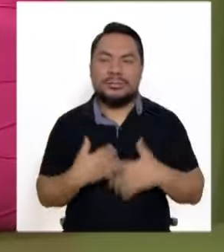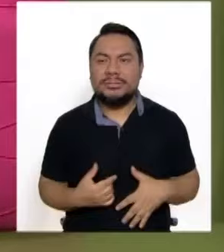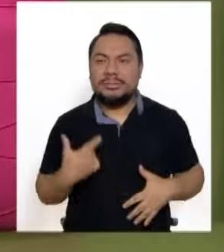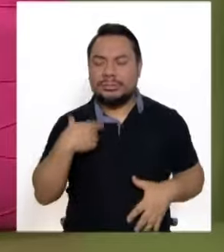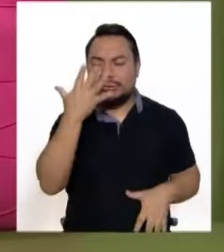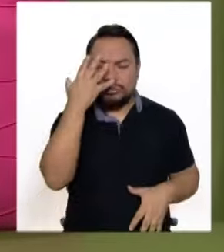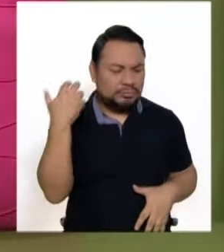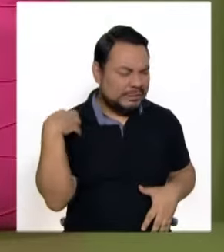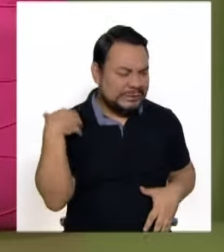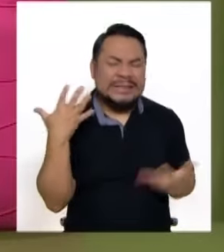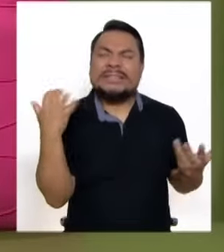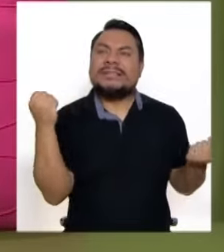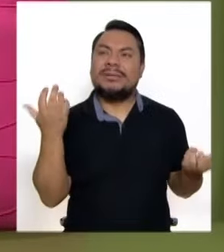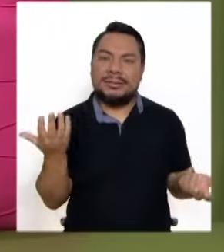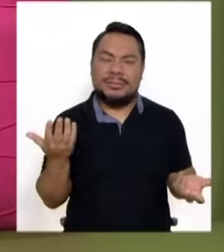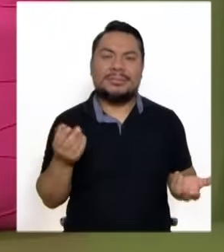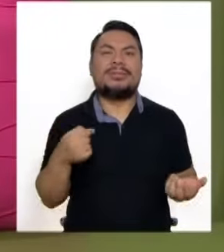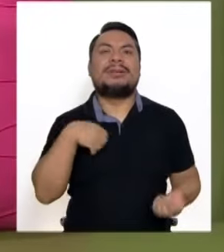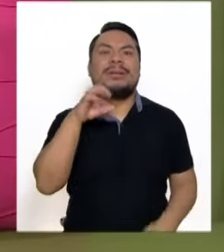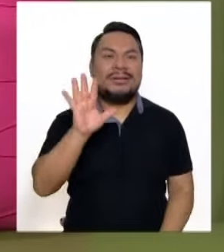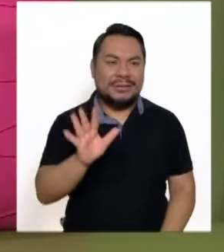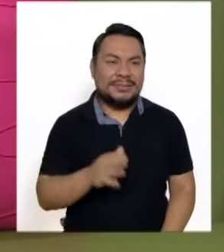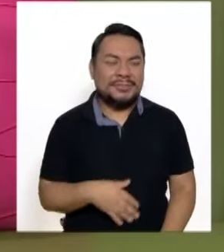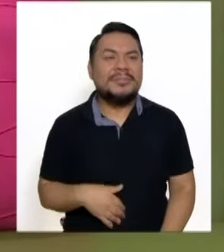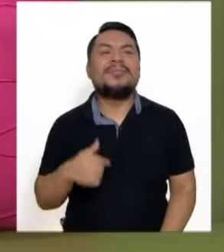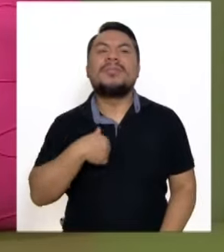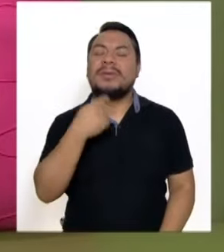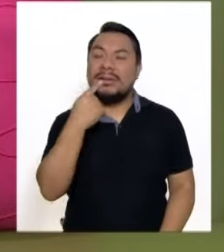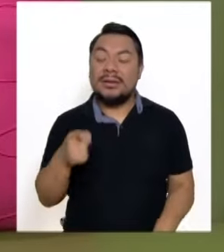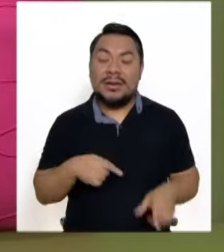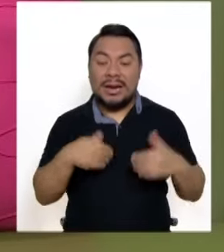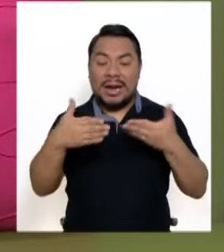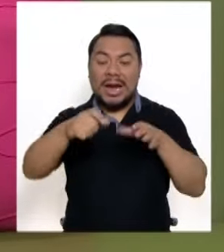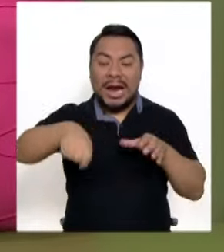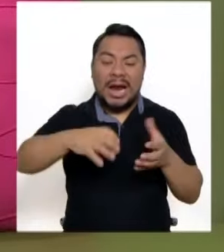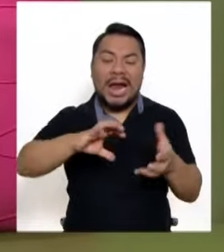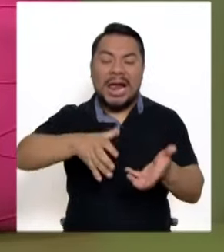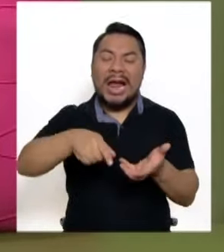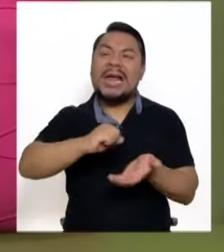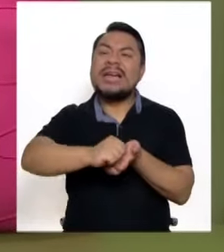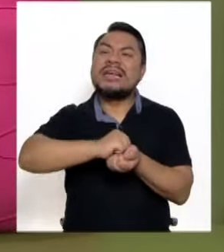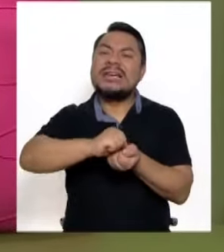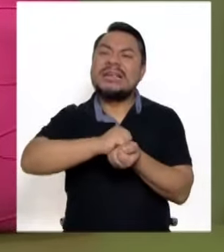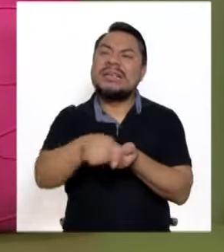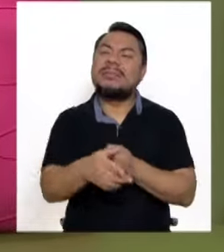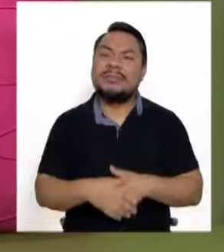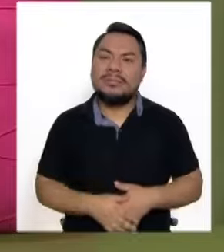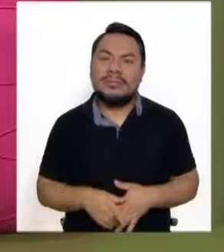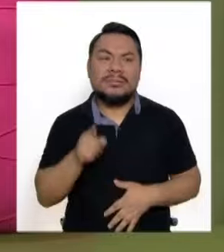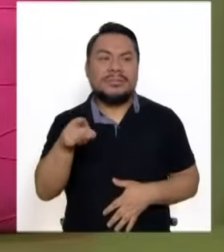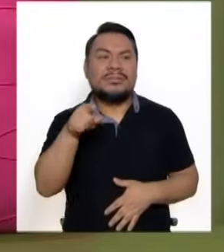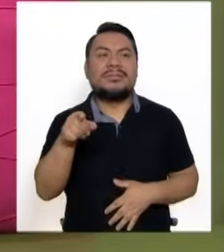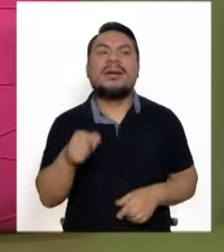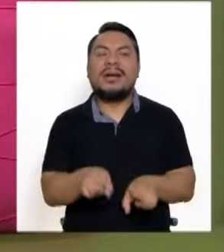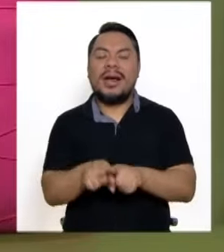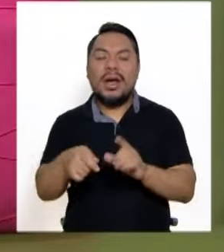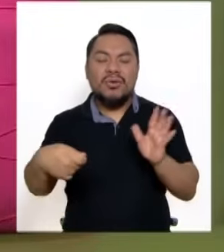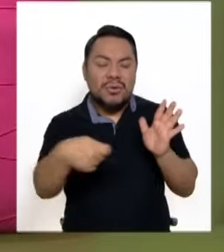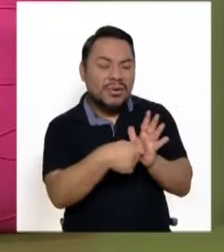quema algo, se me cae algo, yo lo llamo a él. Mira, mira, la lavadora no funciona. Y me dice, no, Nicolás, no la prendió. Por tu culpa, le digo.